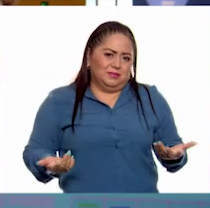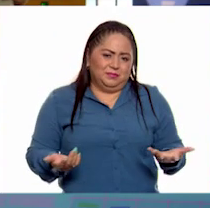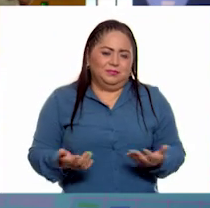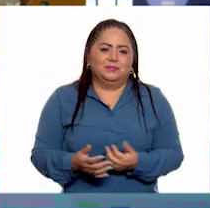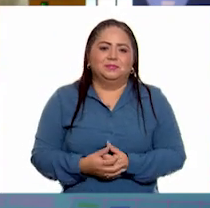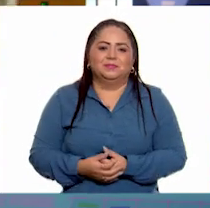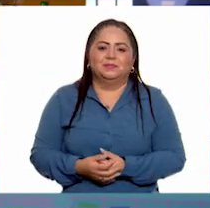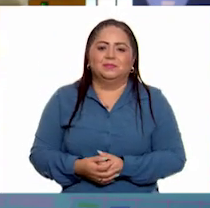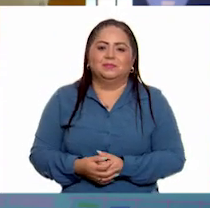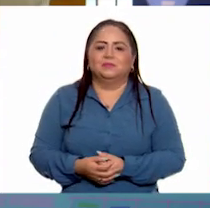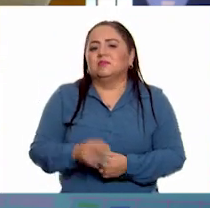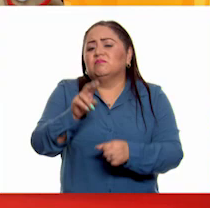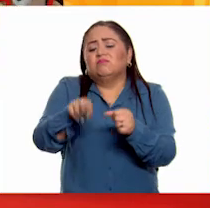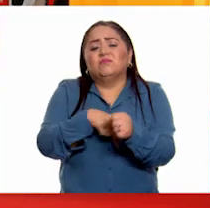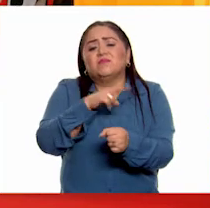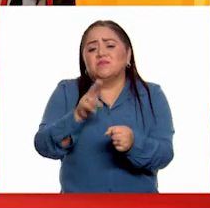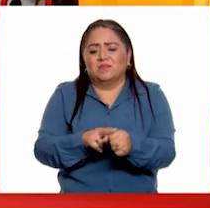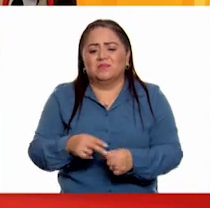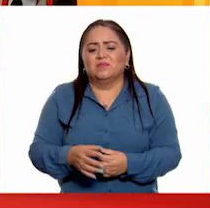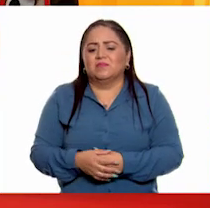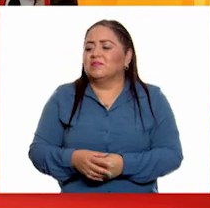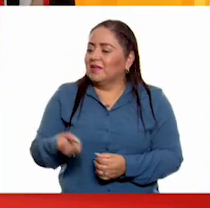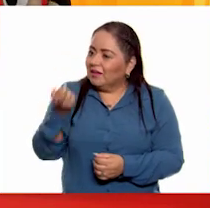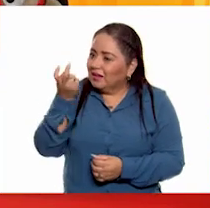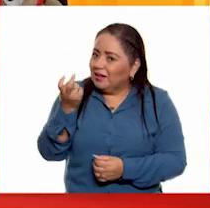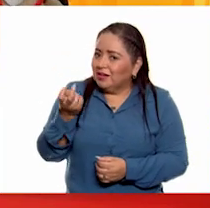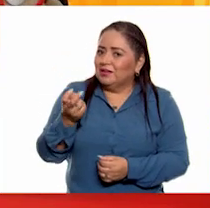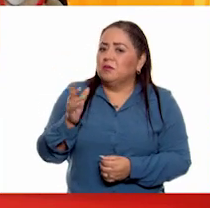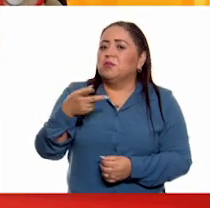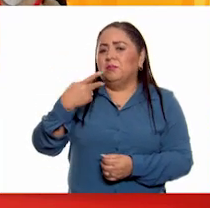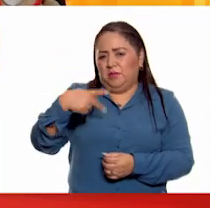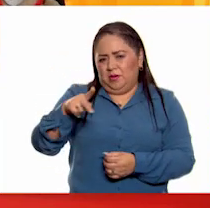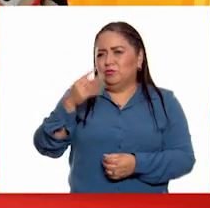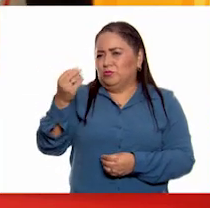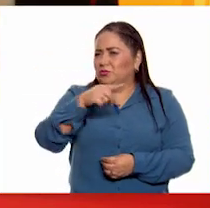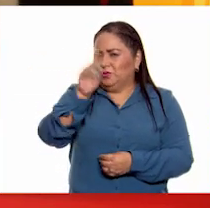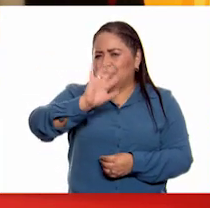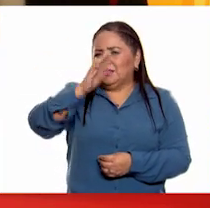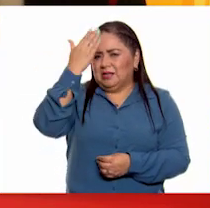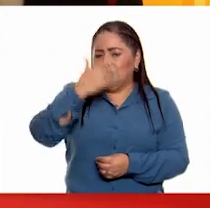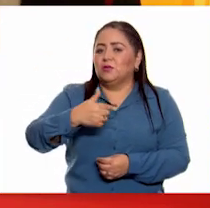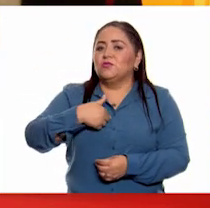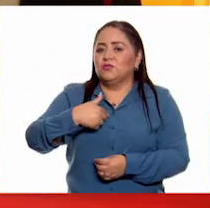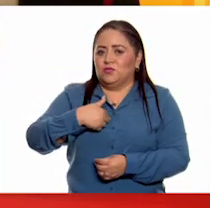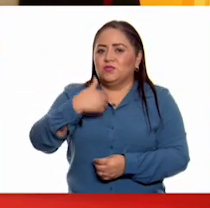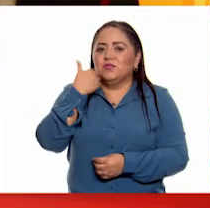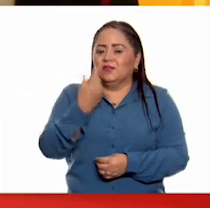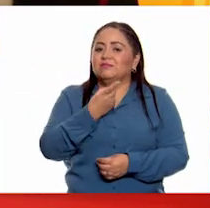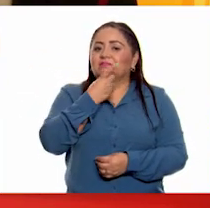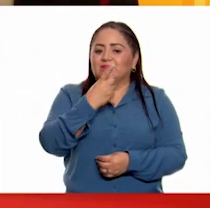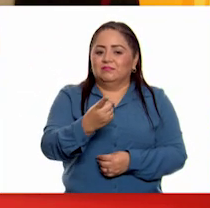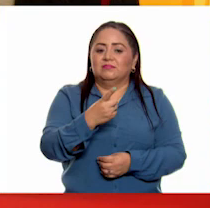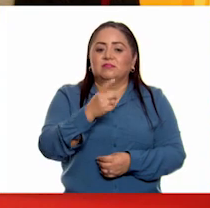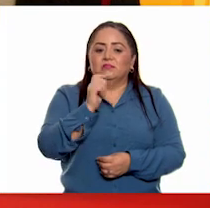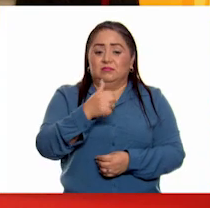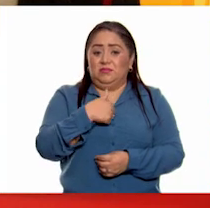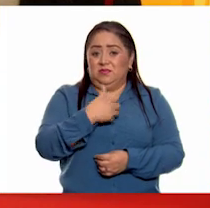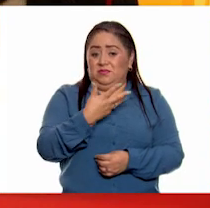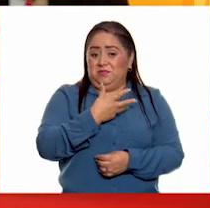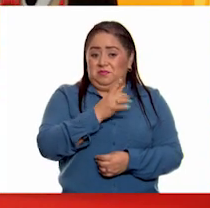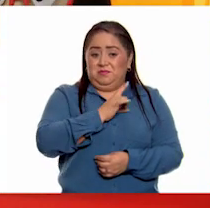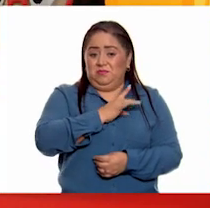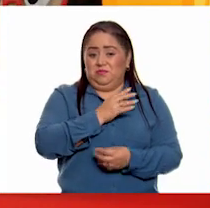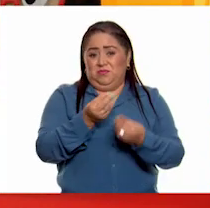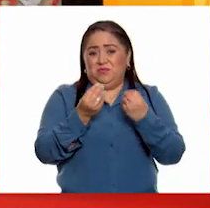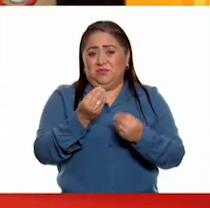miedo a algo. ¿Es de lo más normal? Así es, Lucy. Aunque muchos ya lo saben, yo les quiero compartir que le tengo